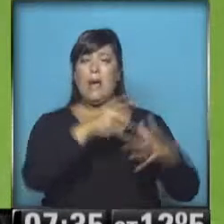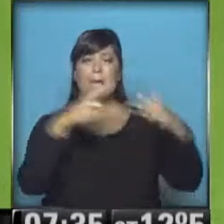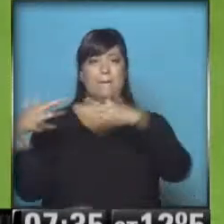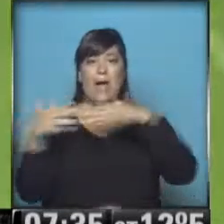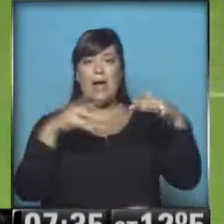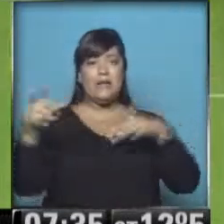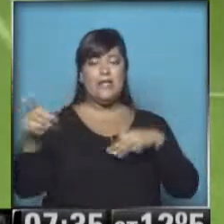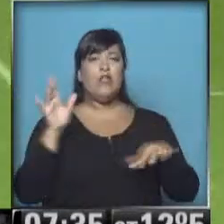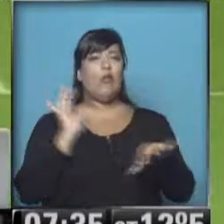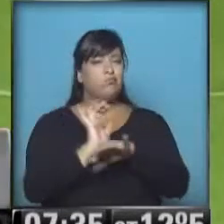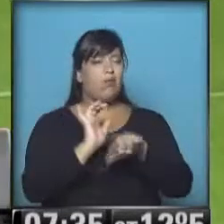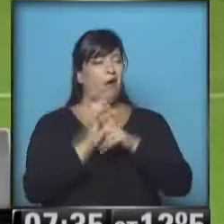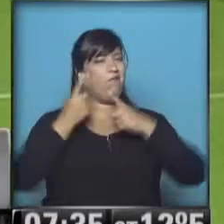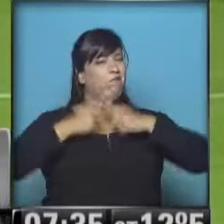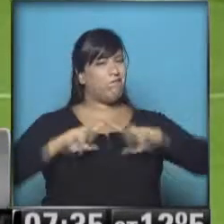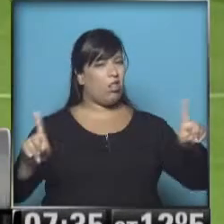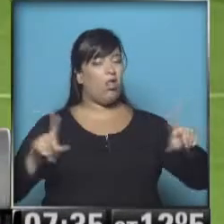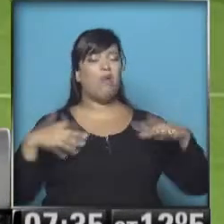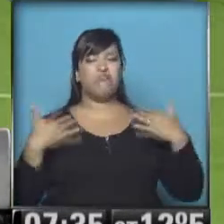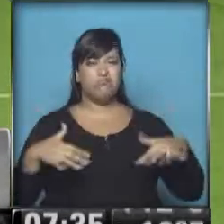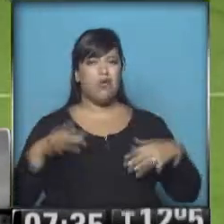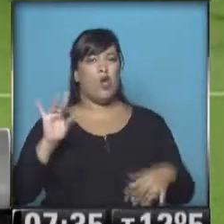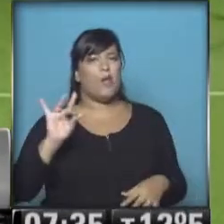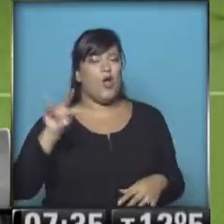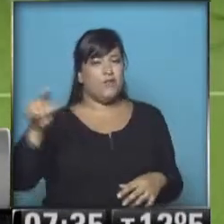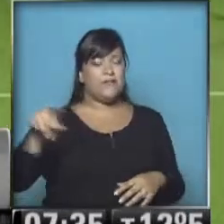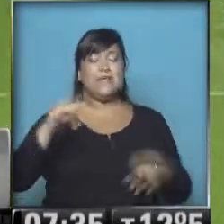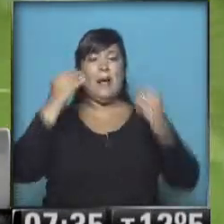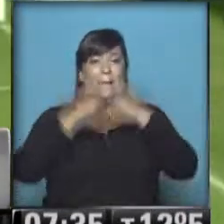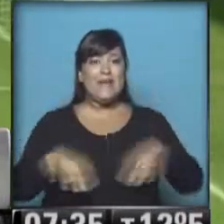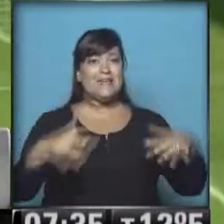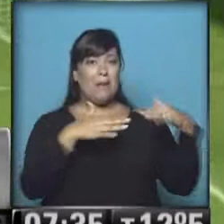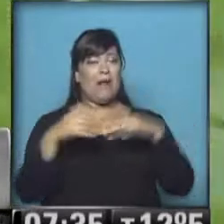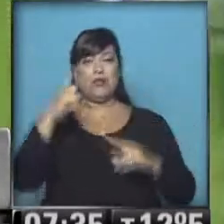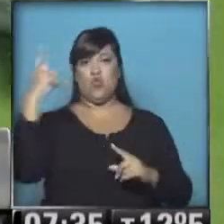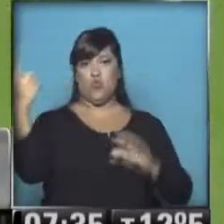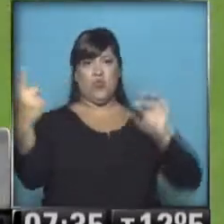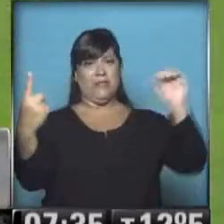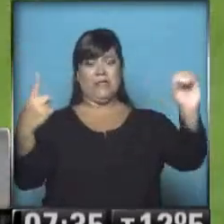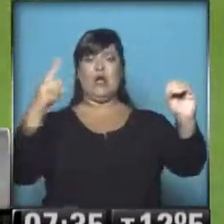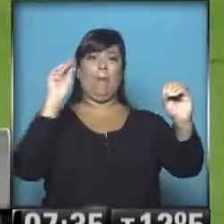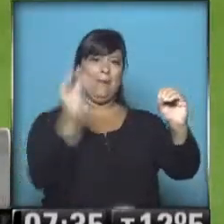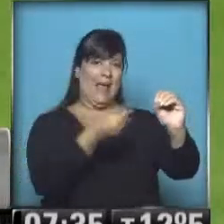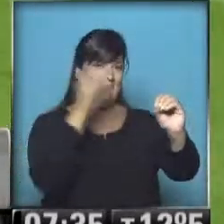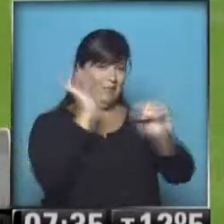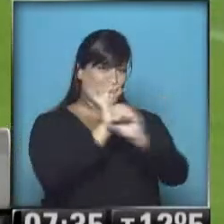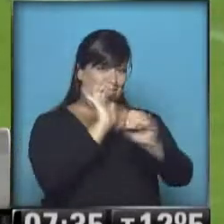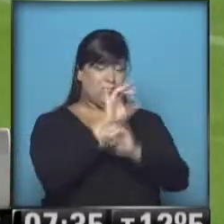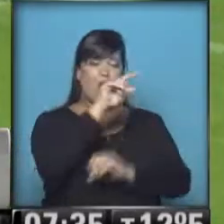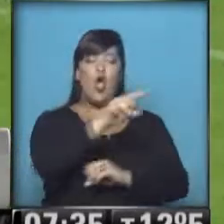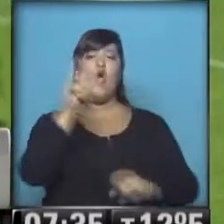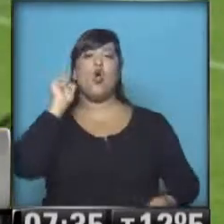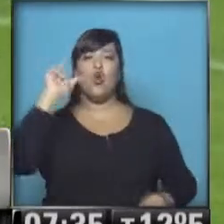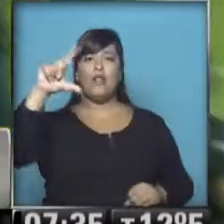forma adversa. De esta manera, San Lorenzo arrancaba perdiendo 1-0 con el gol de Castro a